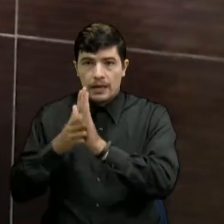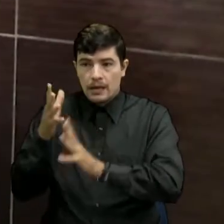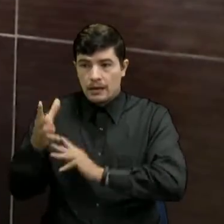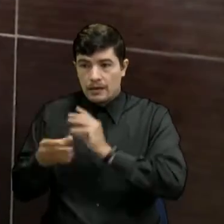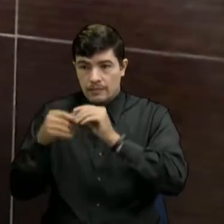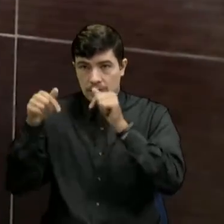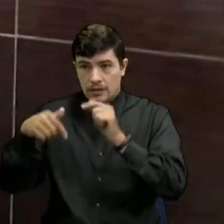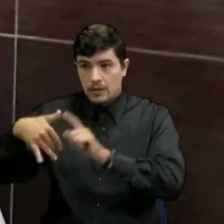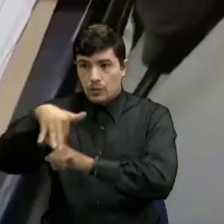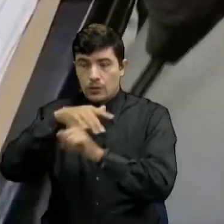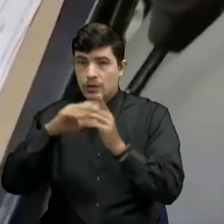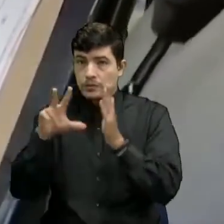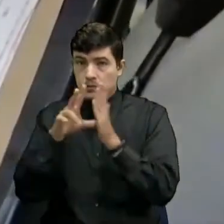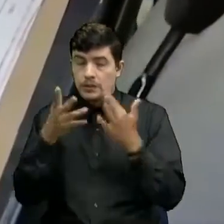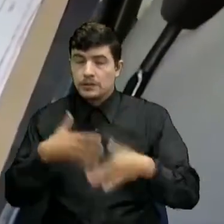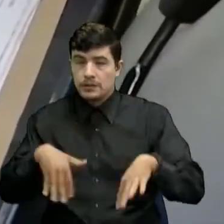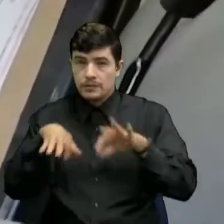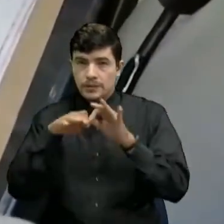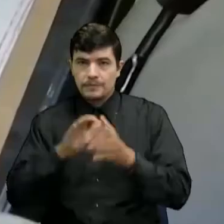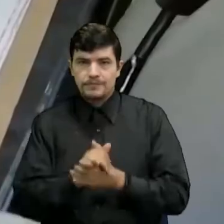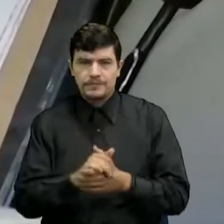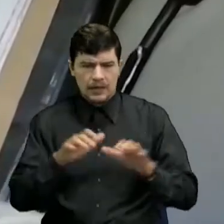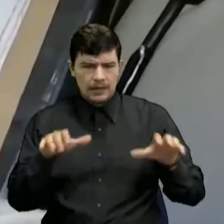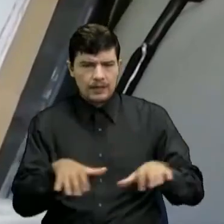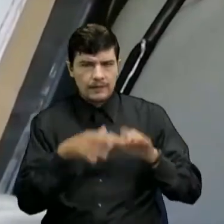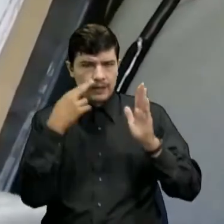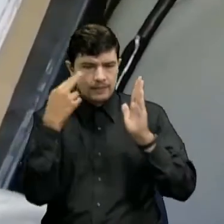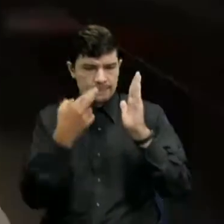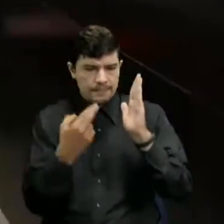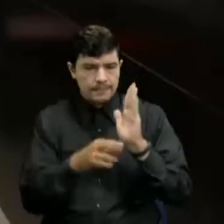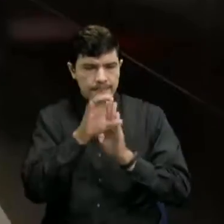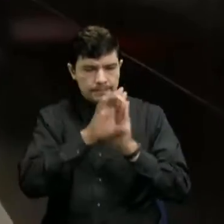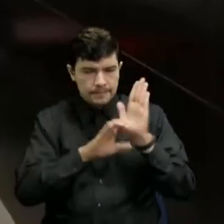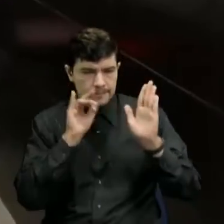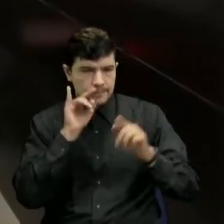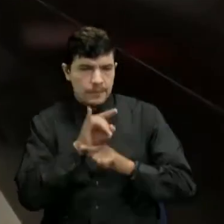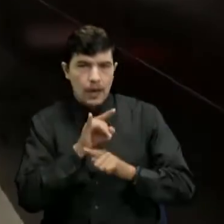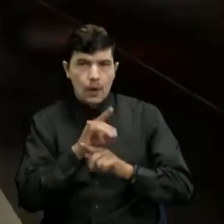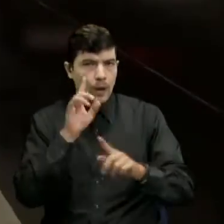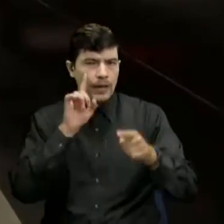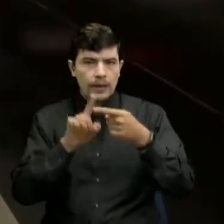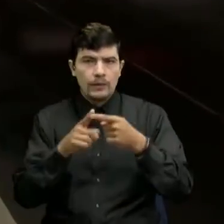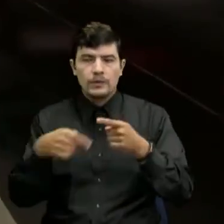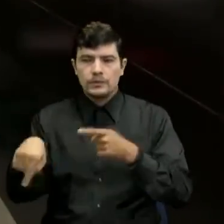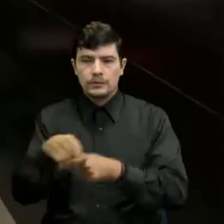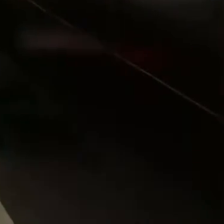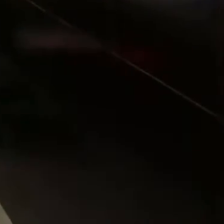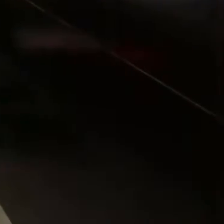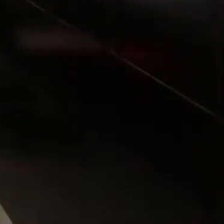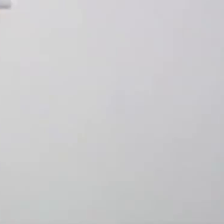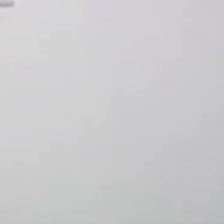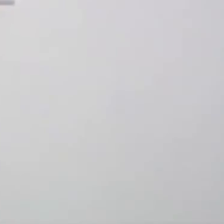hotelero es muy importante, ¿no? Las actividades de registro y control buscan garantizar la buena prestación de servicios